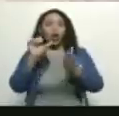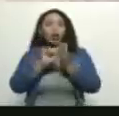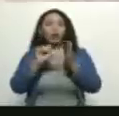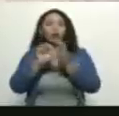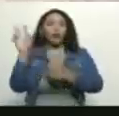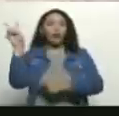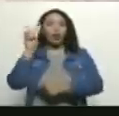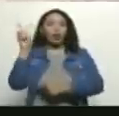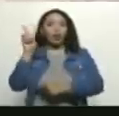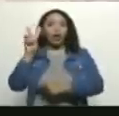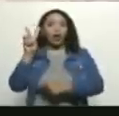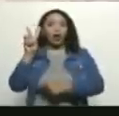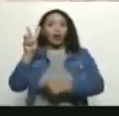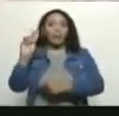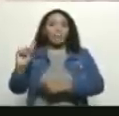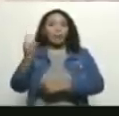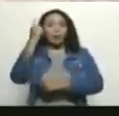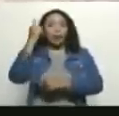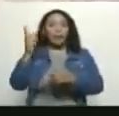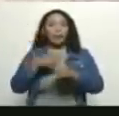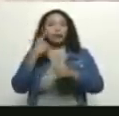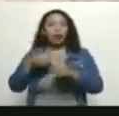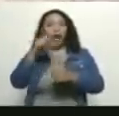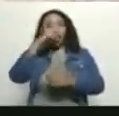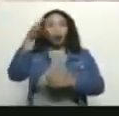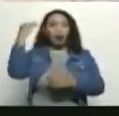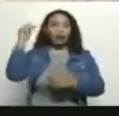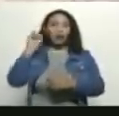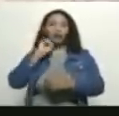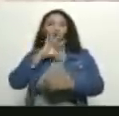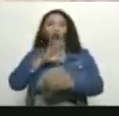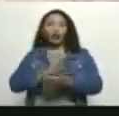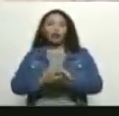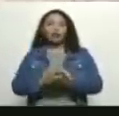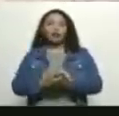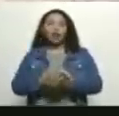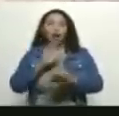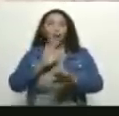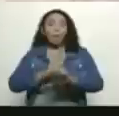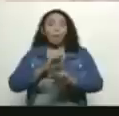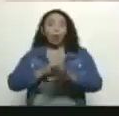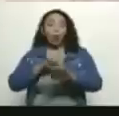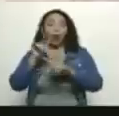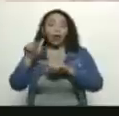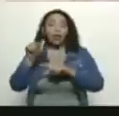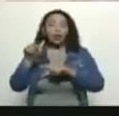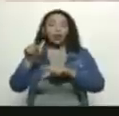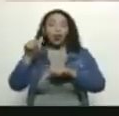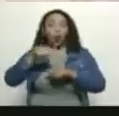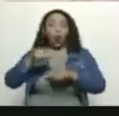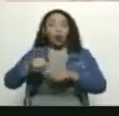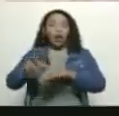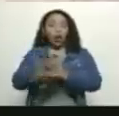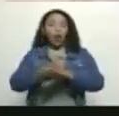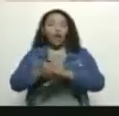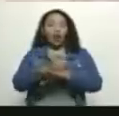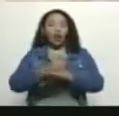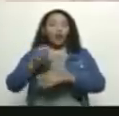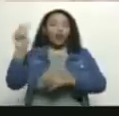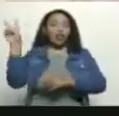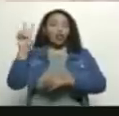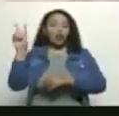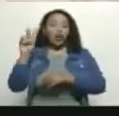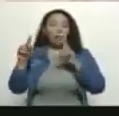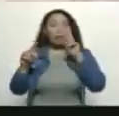Venezuela fue pionera años atrás. Es por esta razón que el día de hoy el gobierno y el pueblo de Venezuela ven con